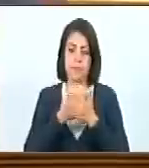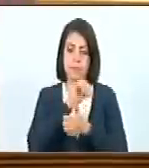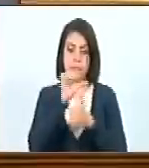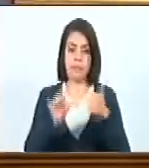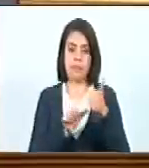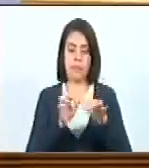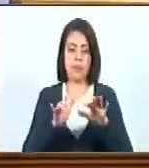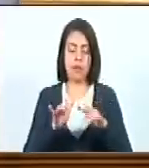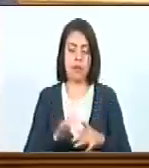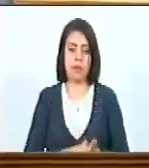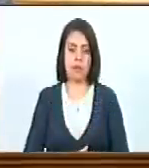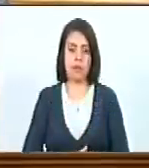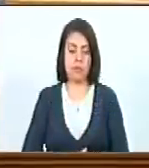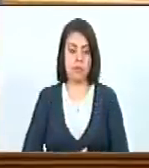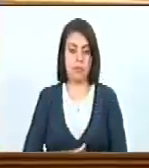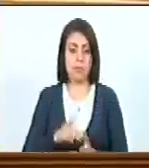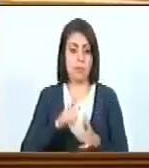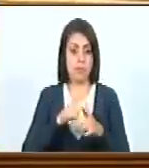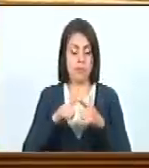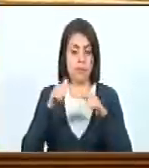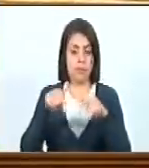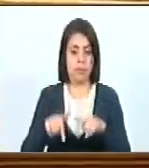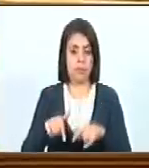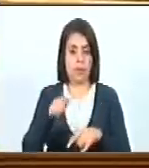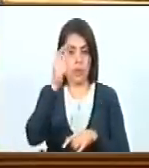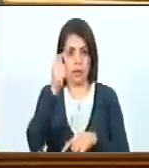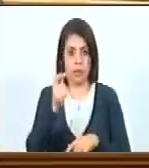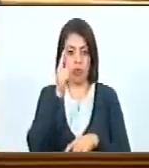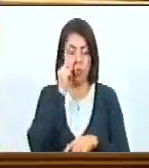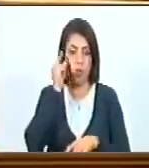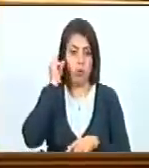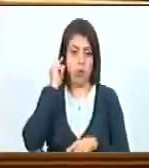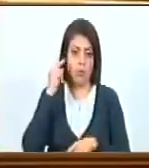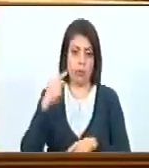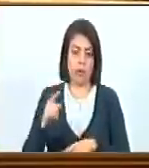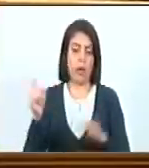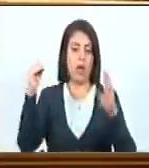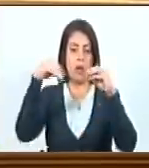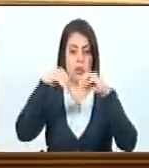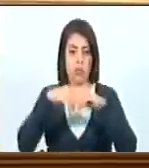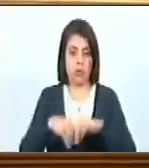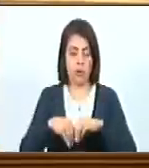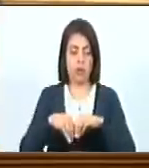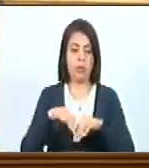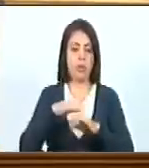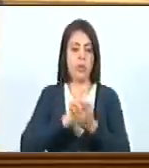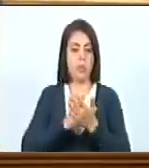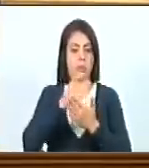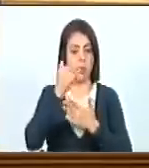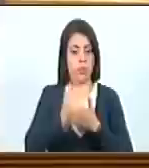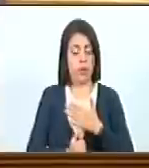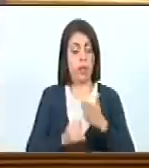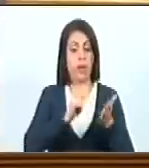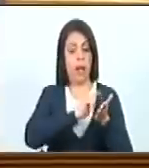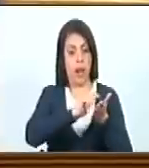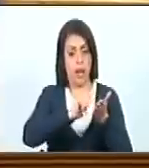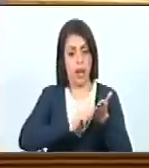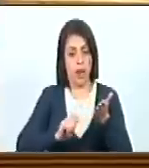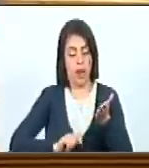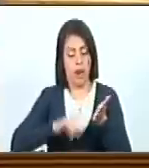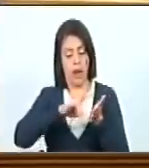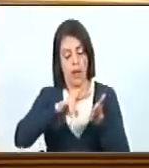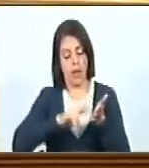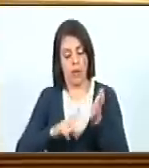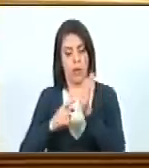subsecretaria. En consideración, las diputadas y diputados que estén de acuerdo con el proyecto de acta